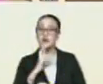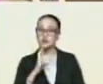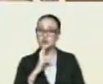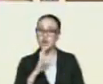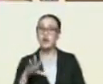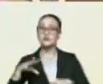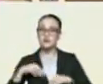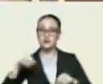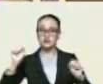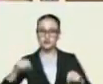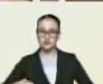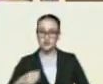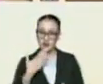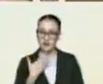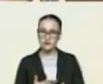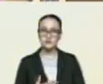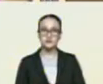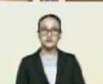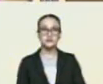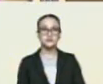resultados electorales.